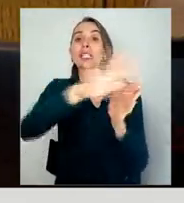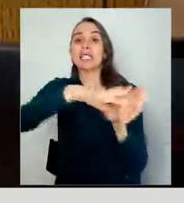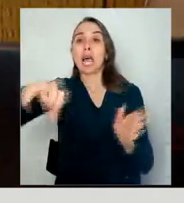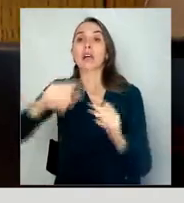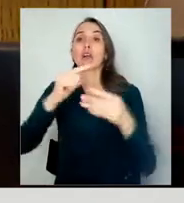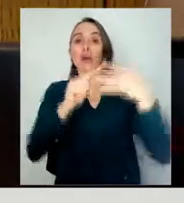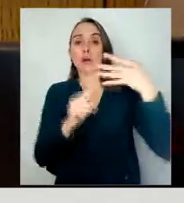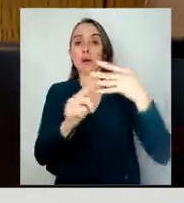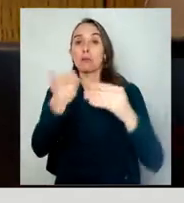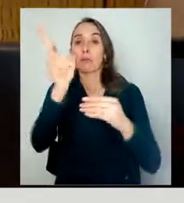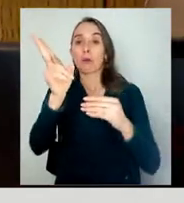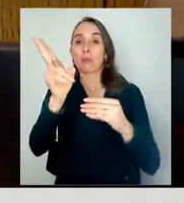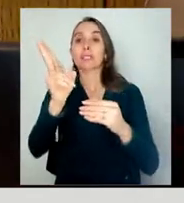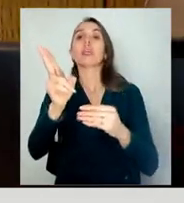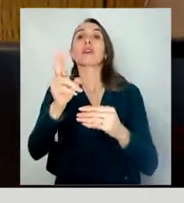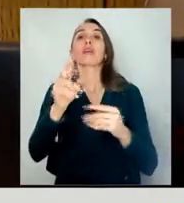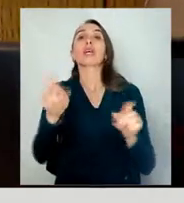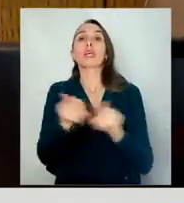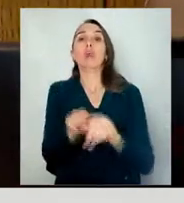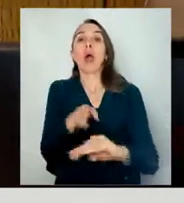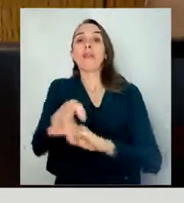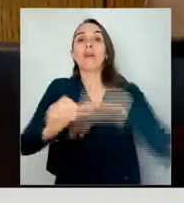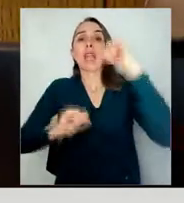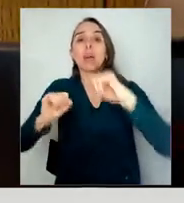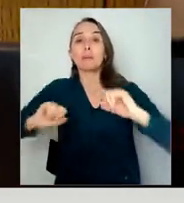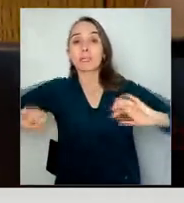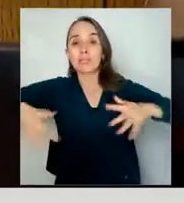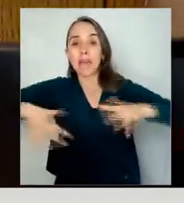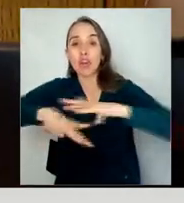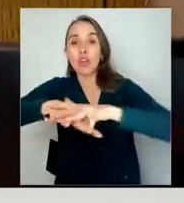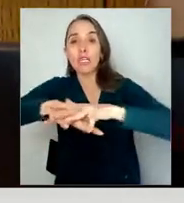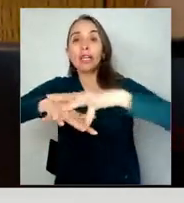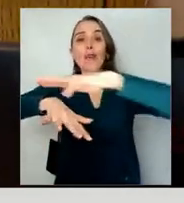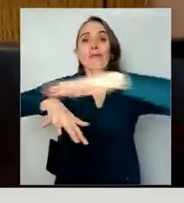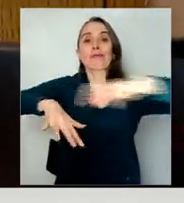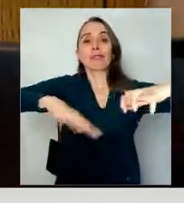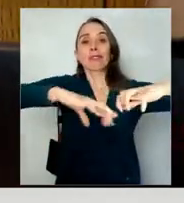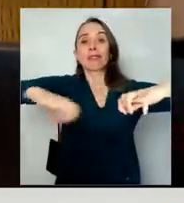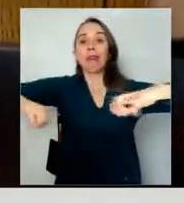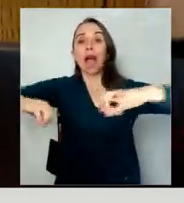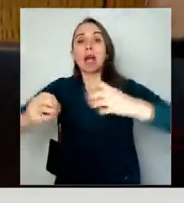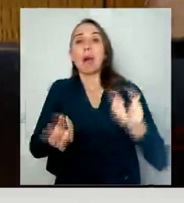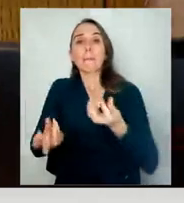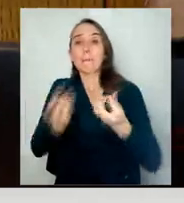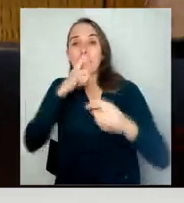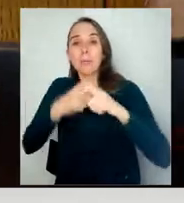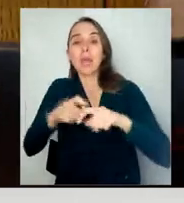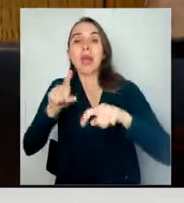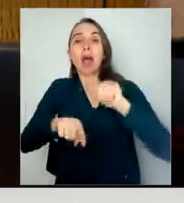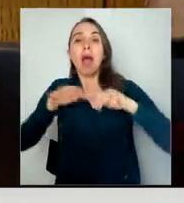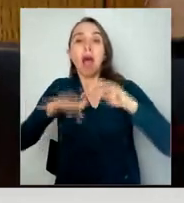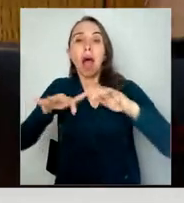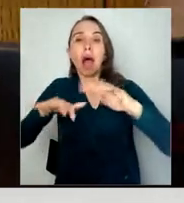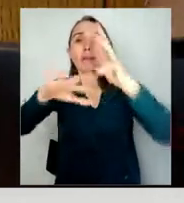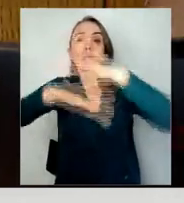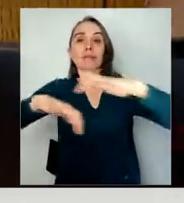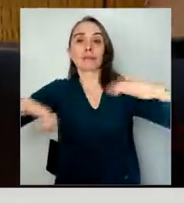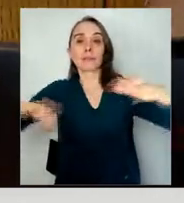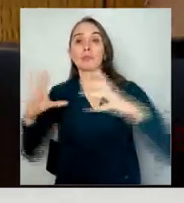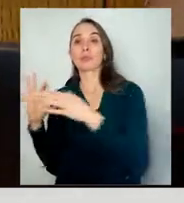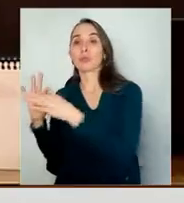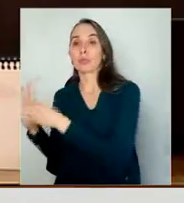hay extracción de área pedimos oficial a todos los organismos correspondientes Gracias diputada Marta González